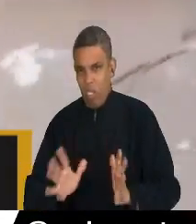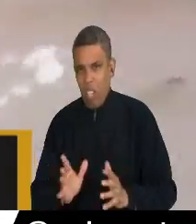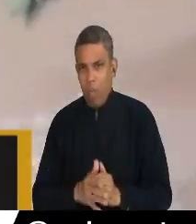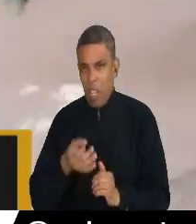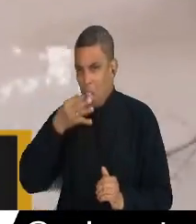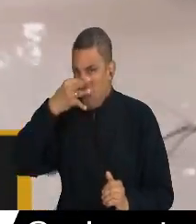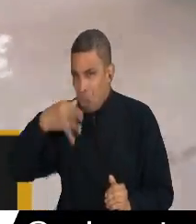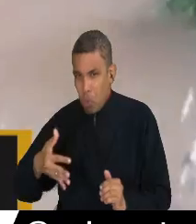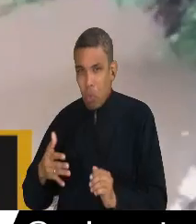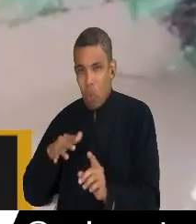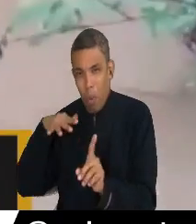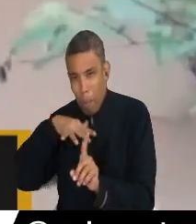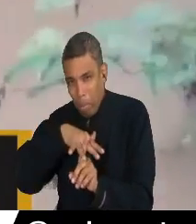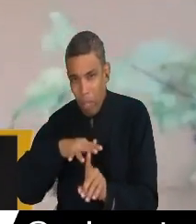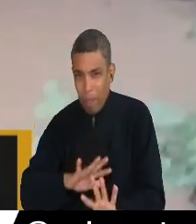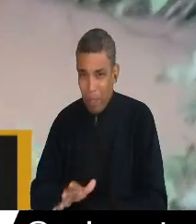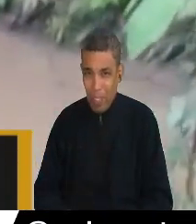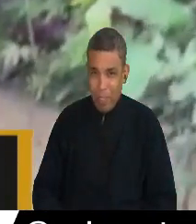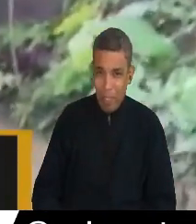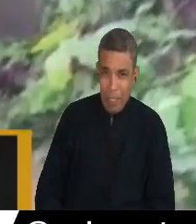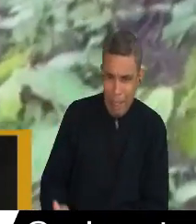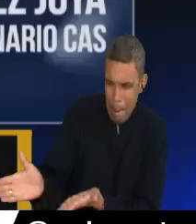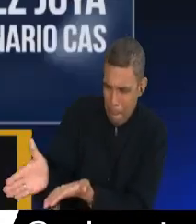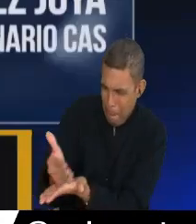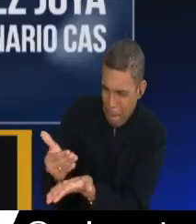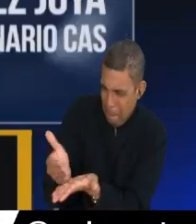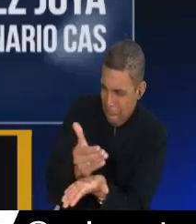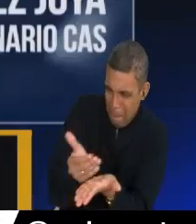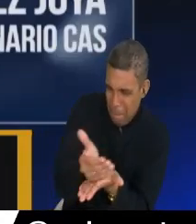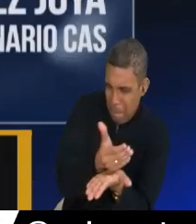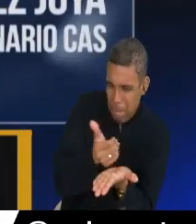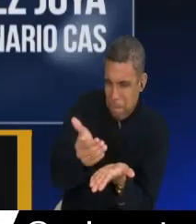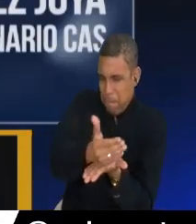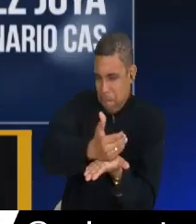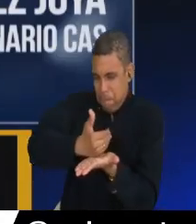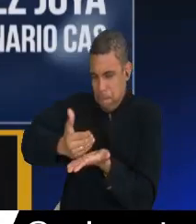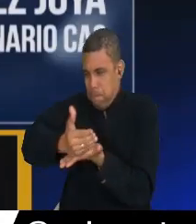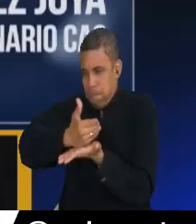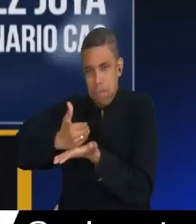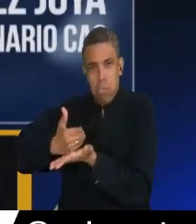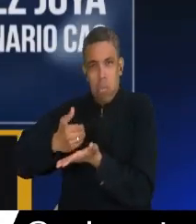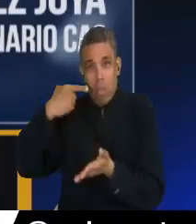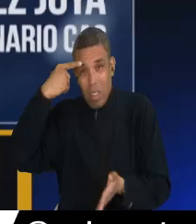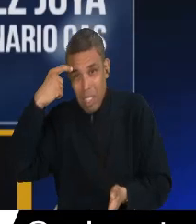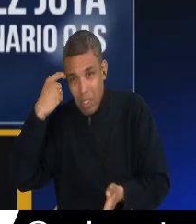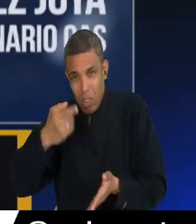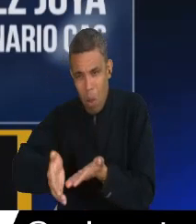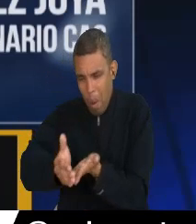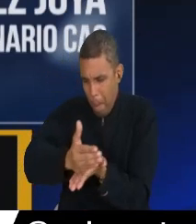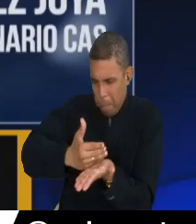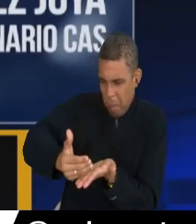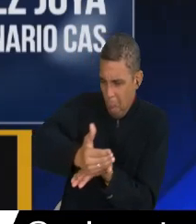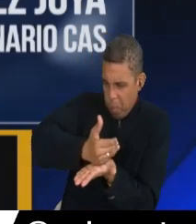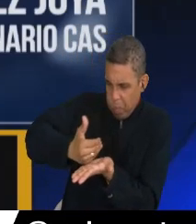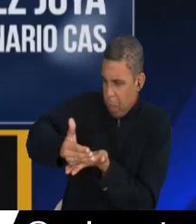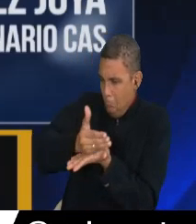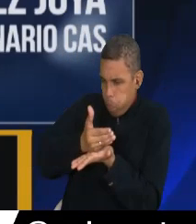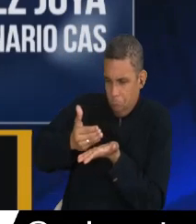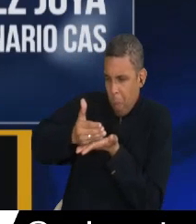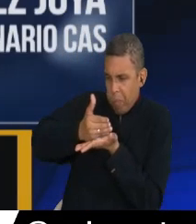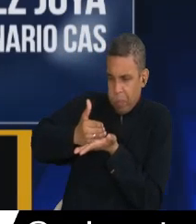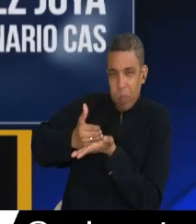derramó, se recuperó una gran parte de los carburos, más o menos unos 1.000 galones de